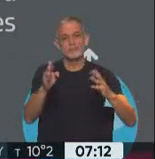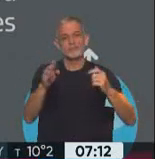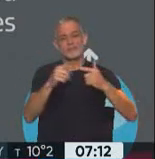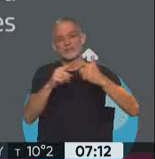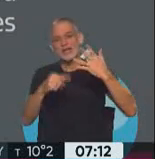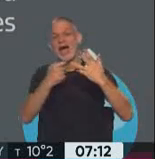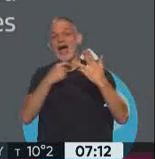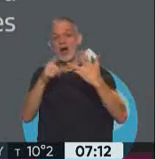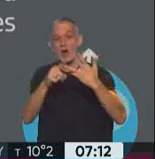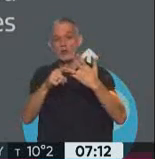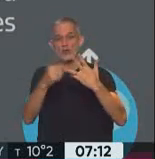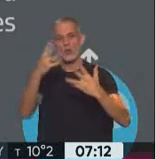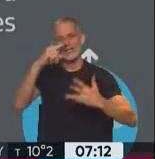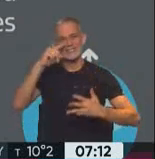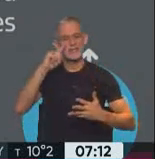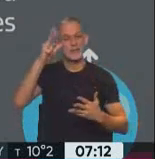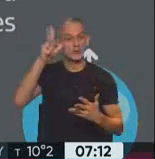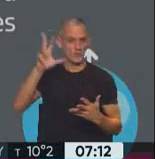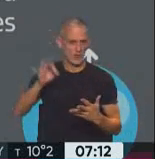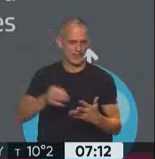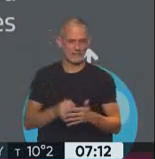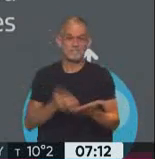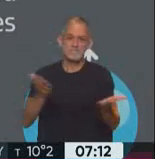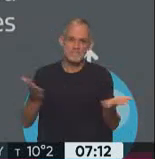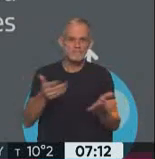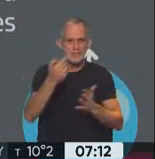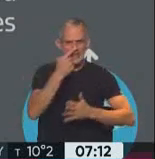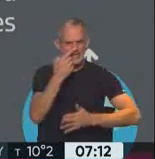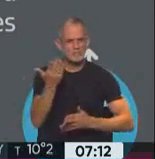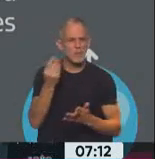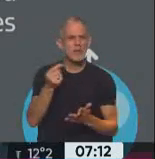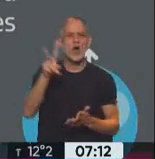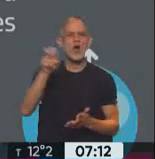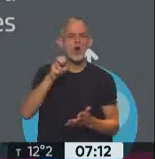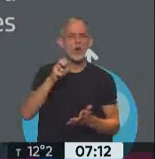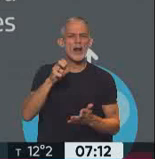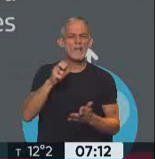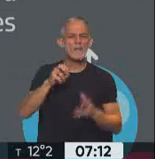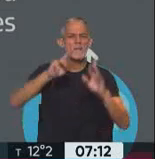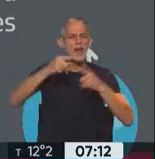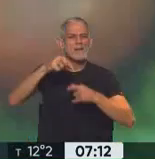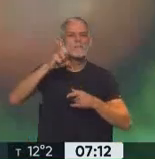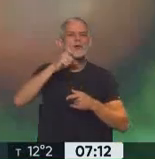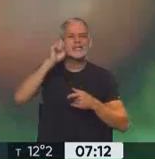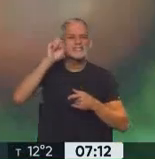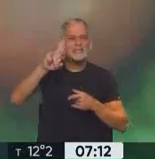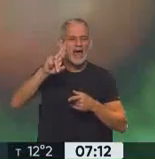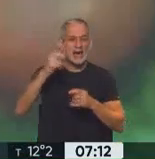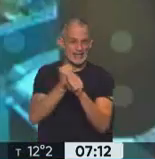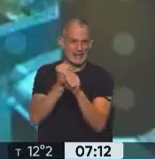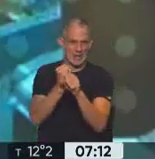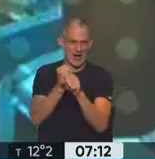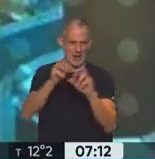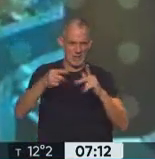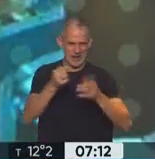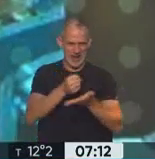sería ese el monto. Los más interesados en esto, como decíamos, quienes cobran este potenciar trabajo son más de 1 millón de personas. Claro, y no es